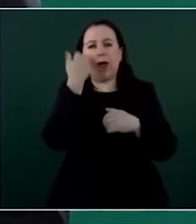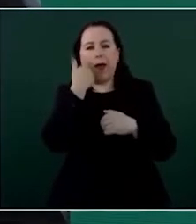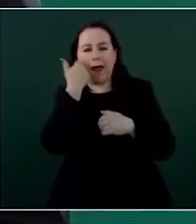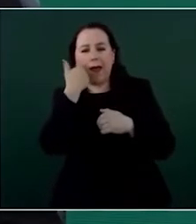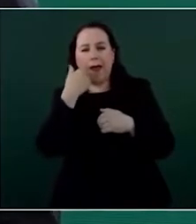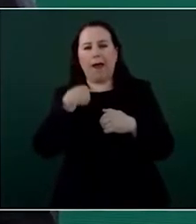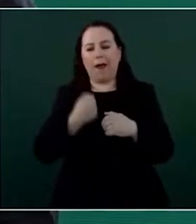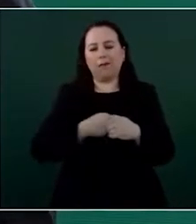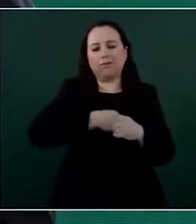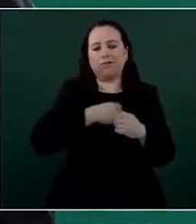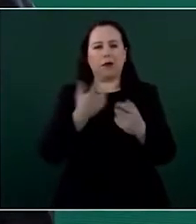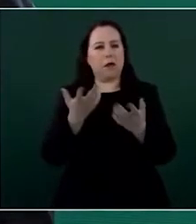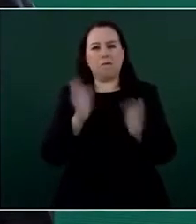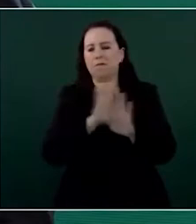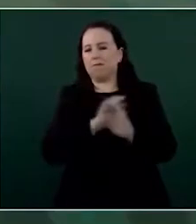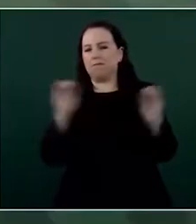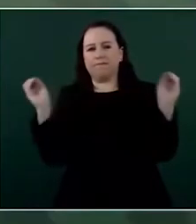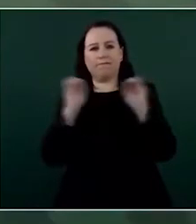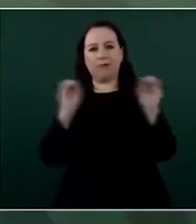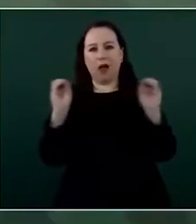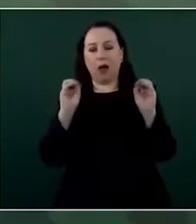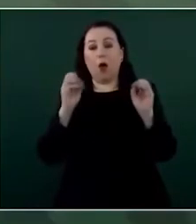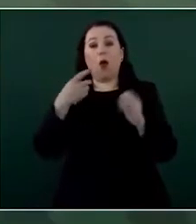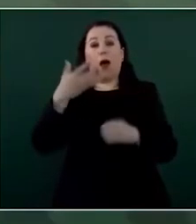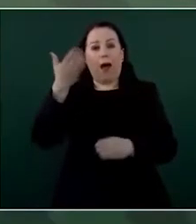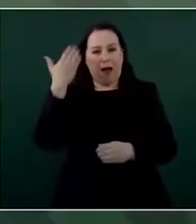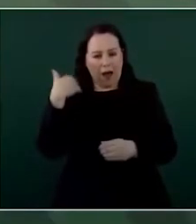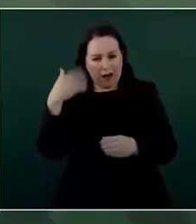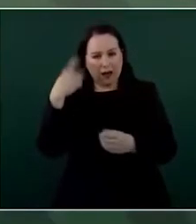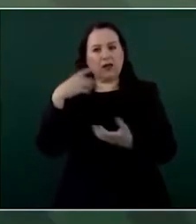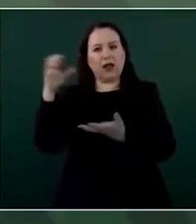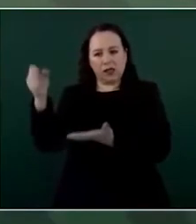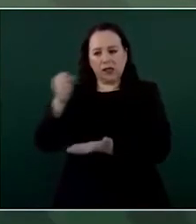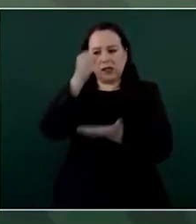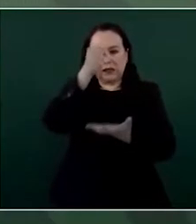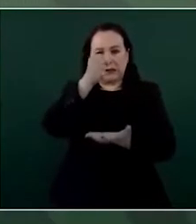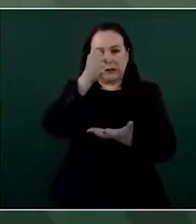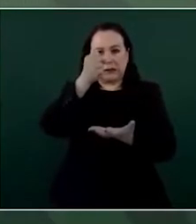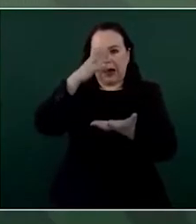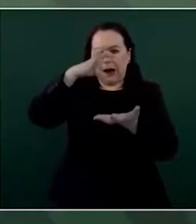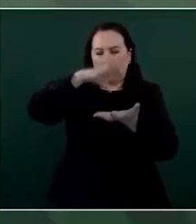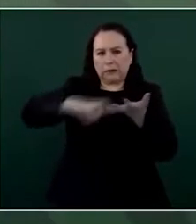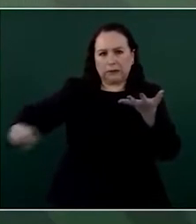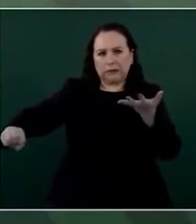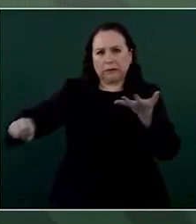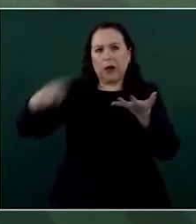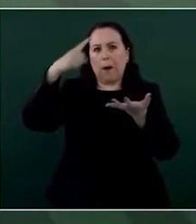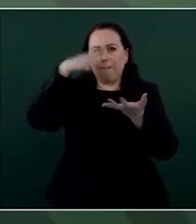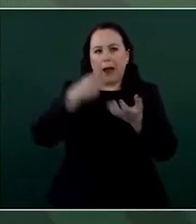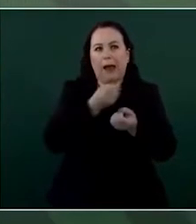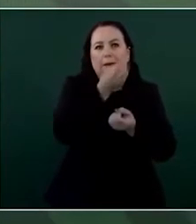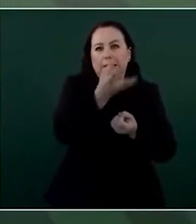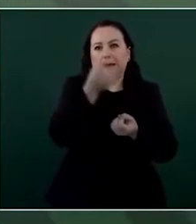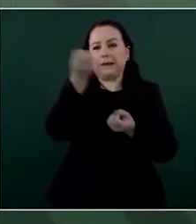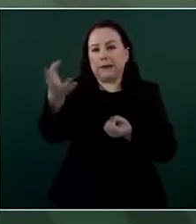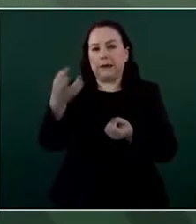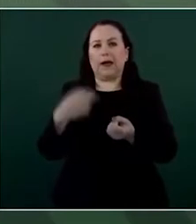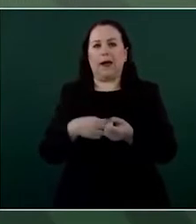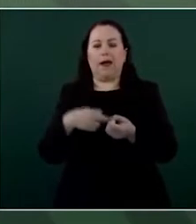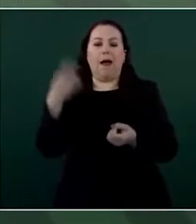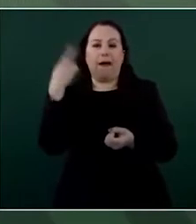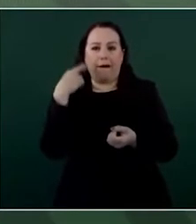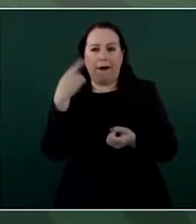porque antes se destinaba mucho dinero del presupuesto para la